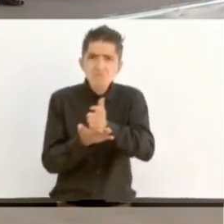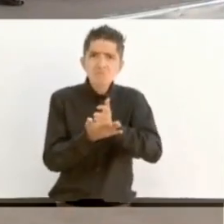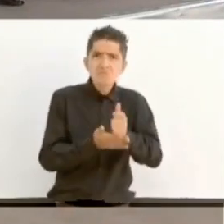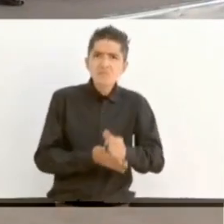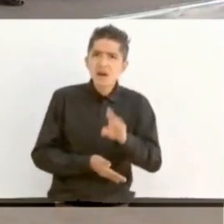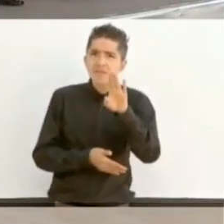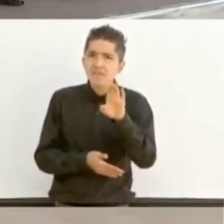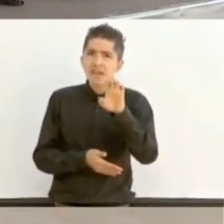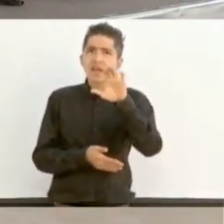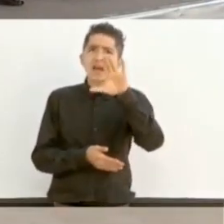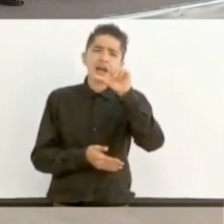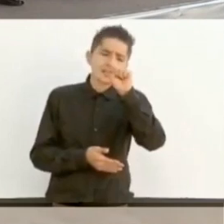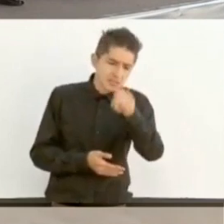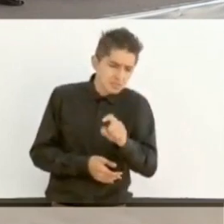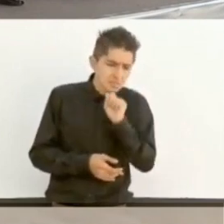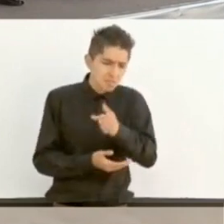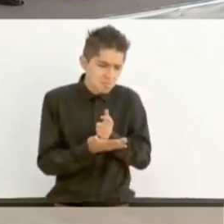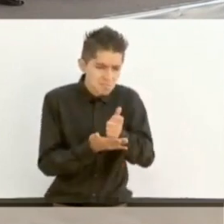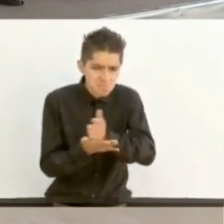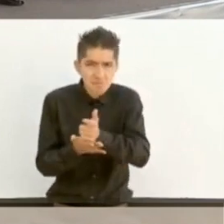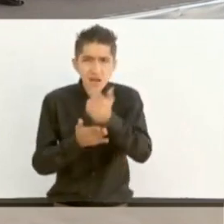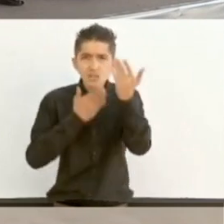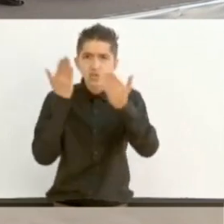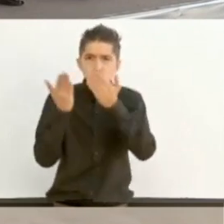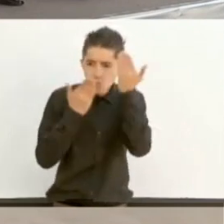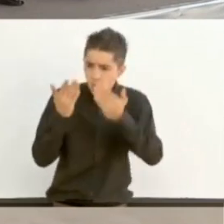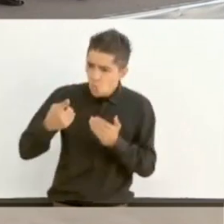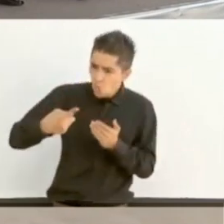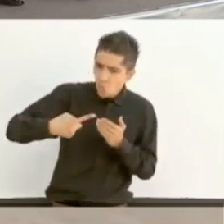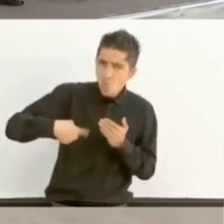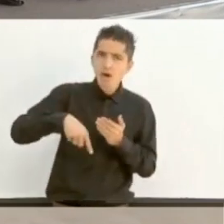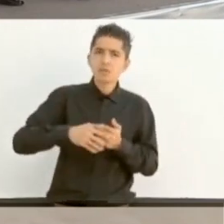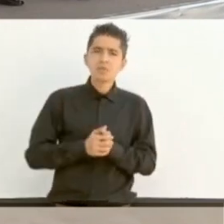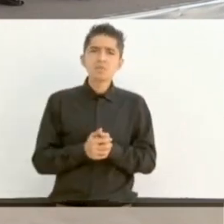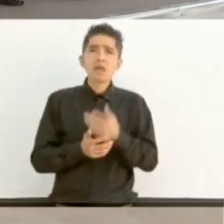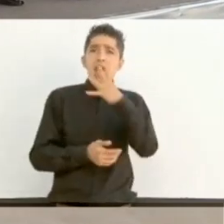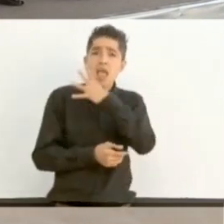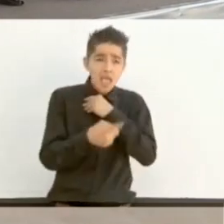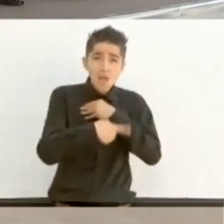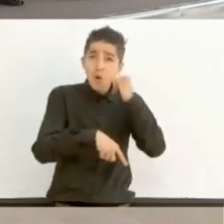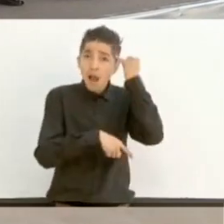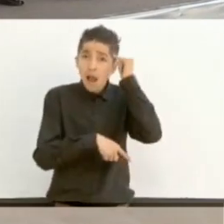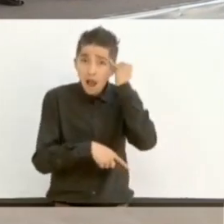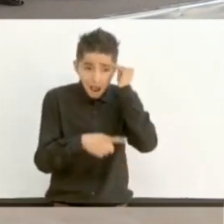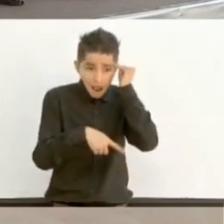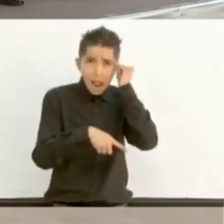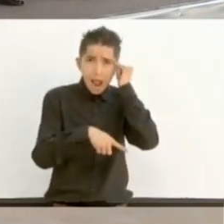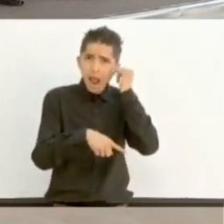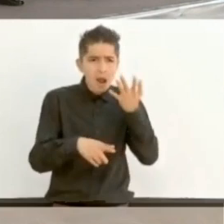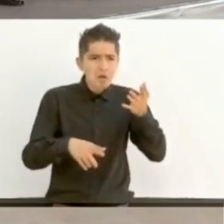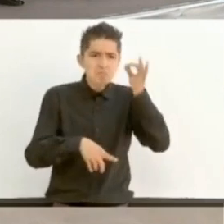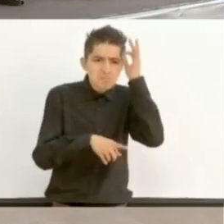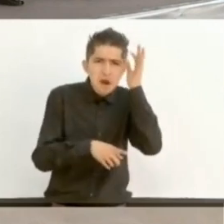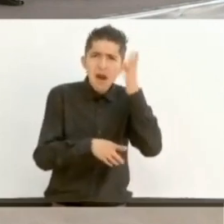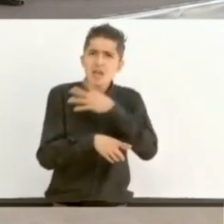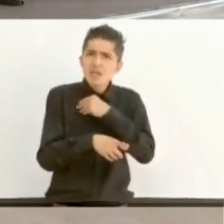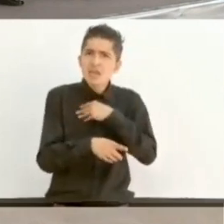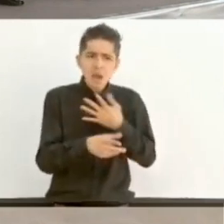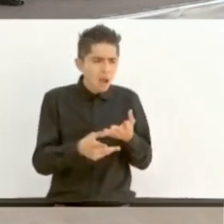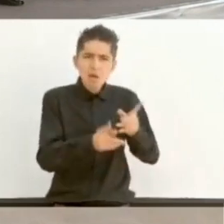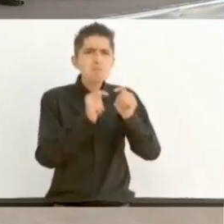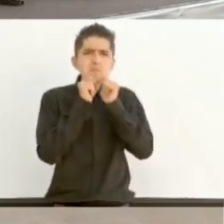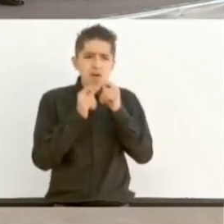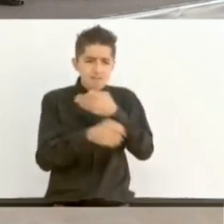estudien los hijos de campesinos, de obreros, de